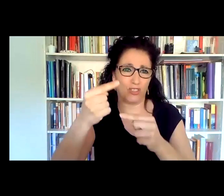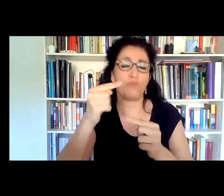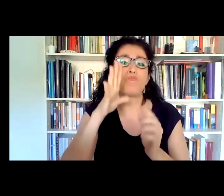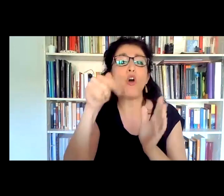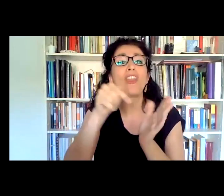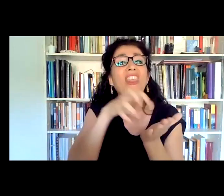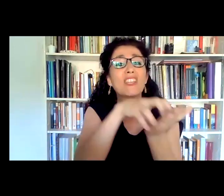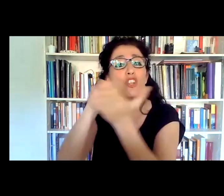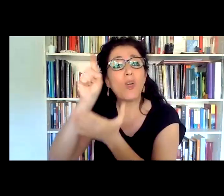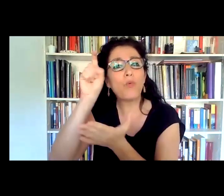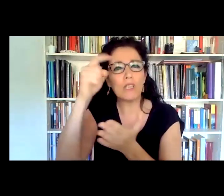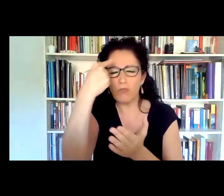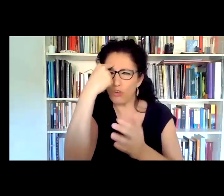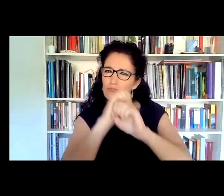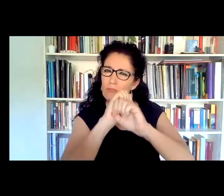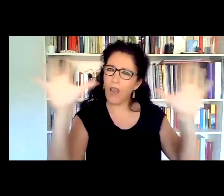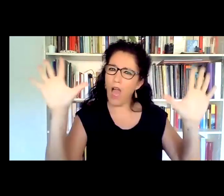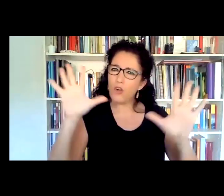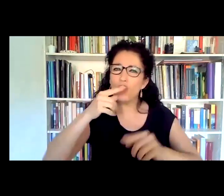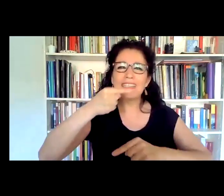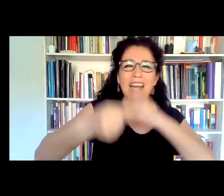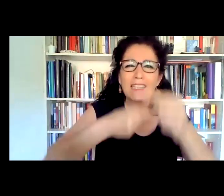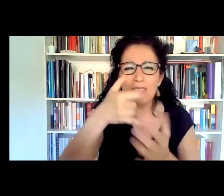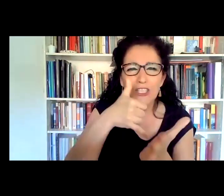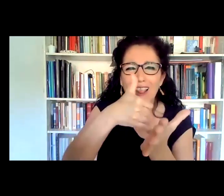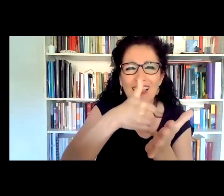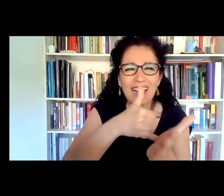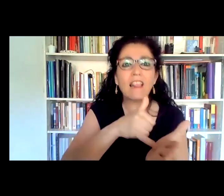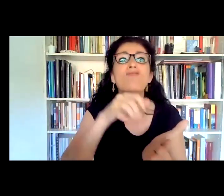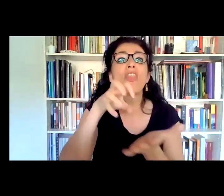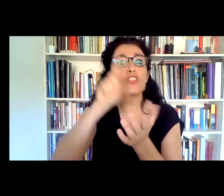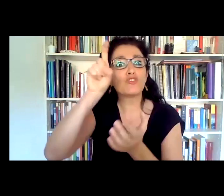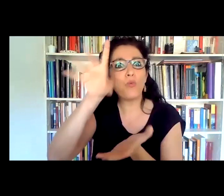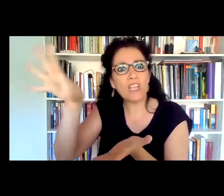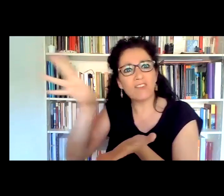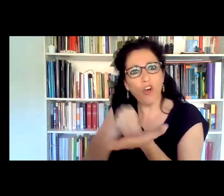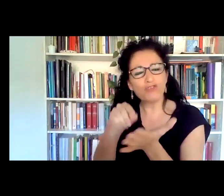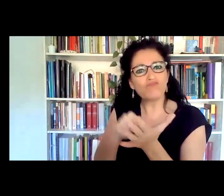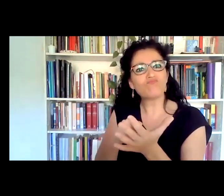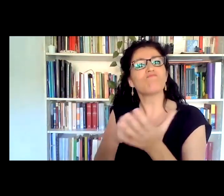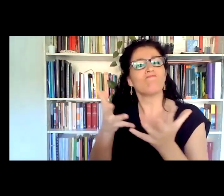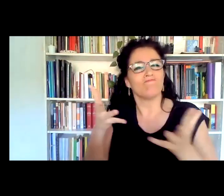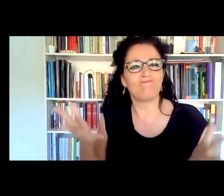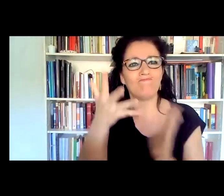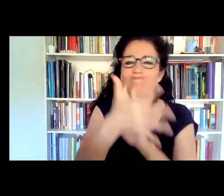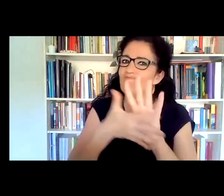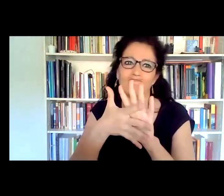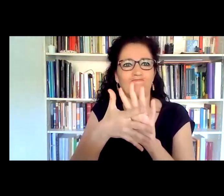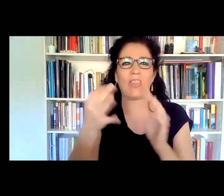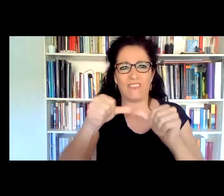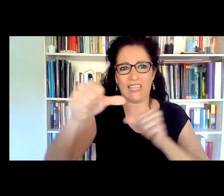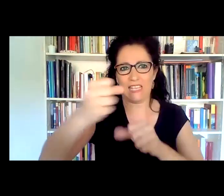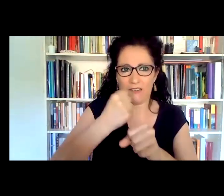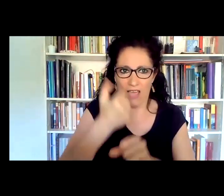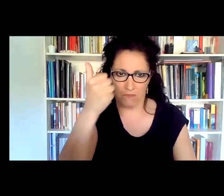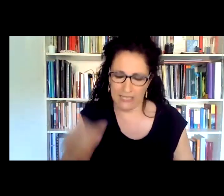están recogidos dentro de las políticas lingüísticas esta transmisión de la lengua de manera clara,